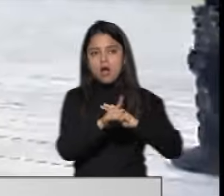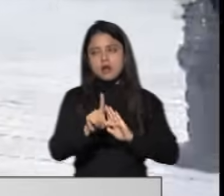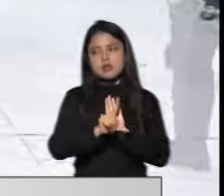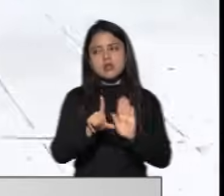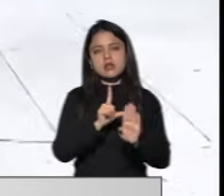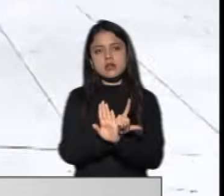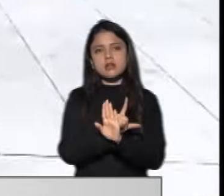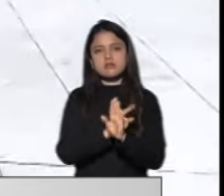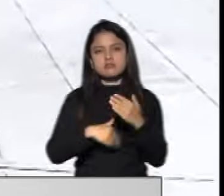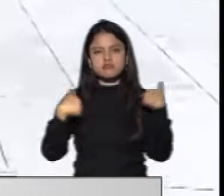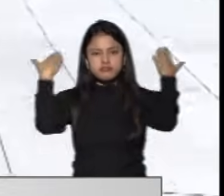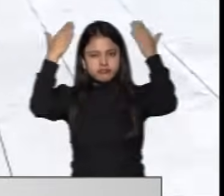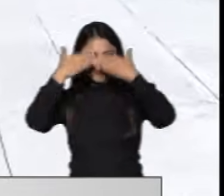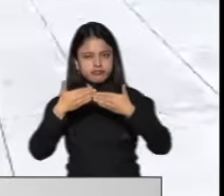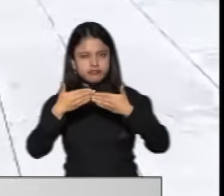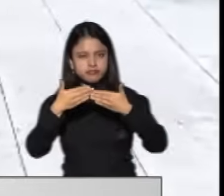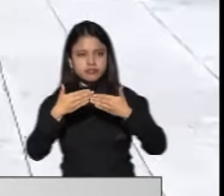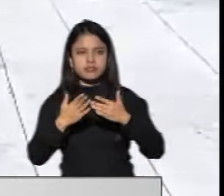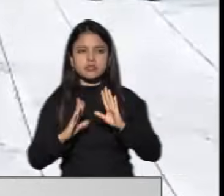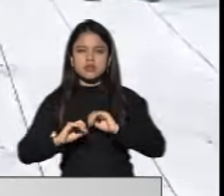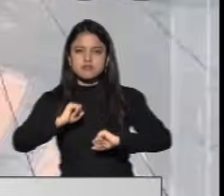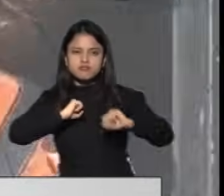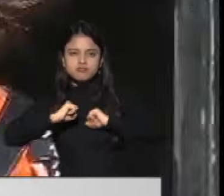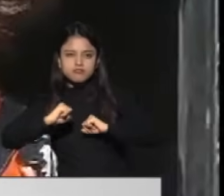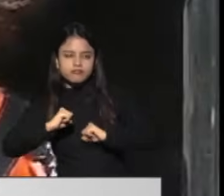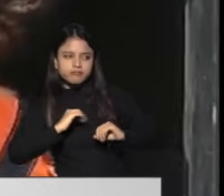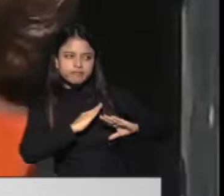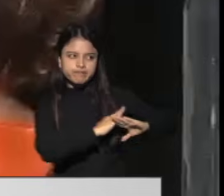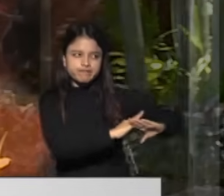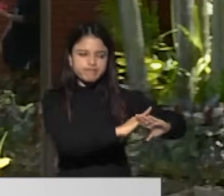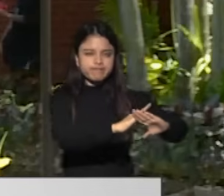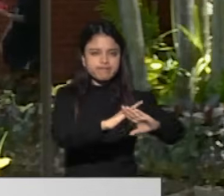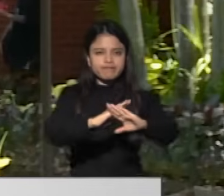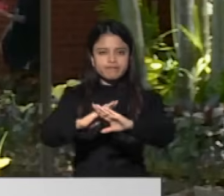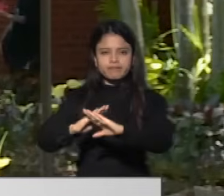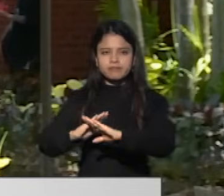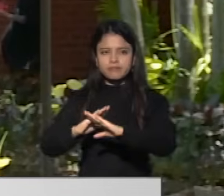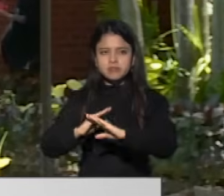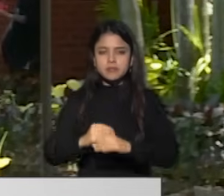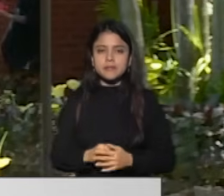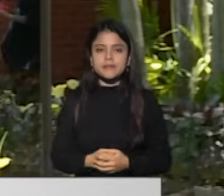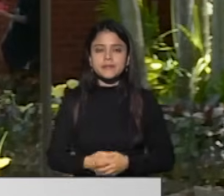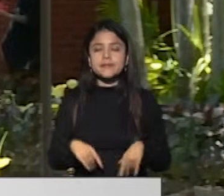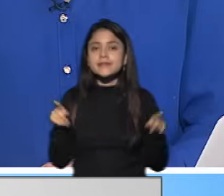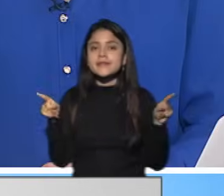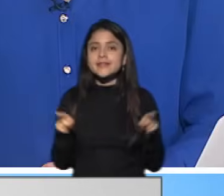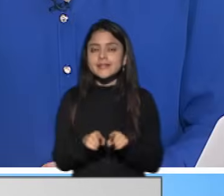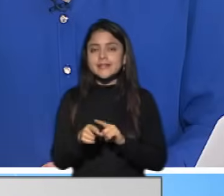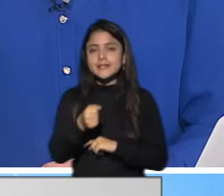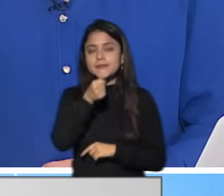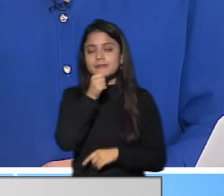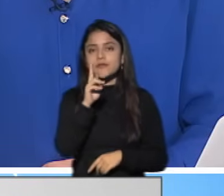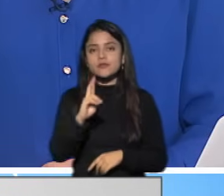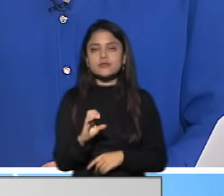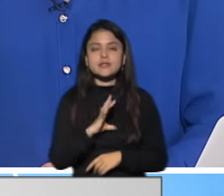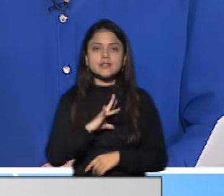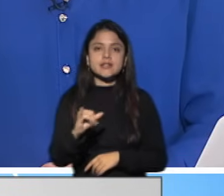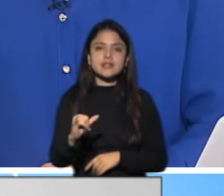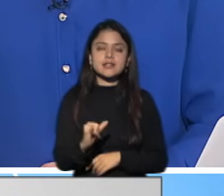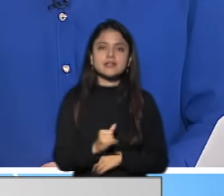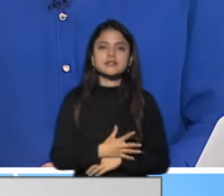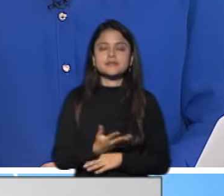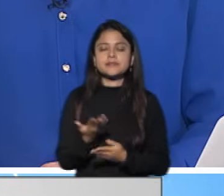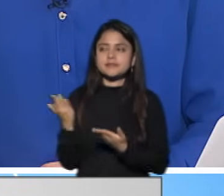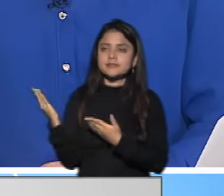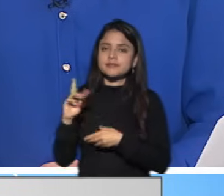de la delincuencia y de las bandas criminales organizadas. Luisa y televidentes, por el momento esta es la información desde el sur de Cali. Valentina Villegas